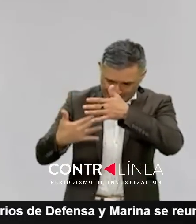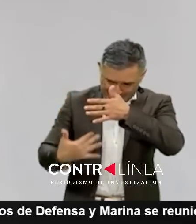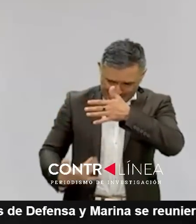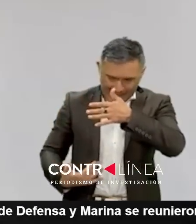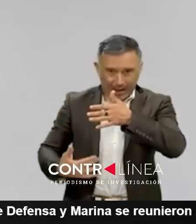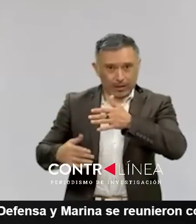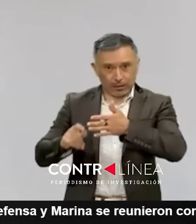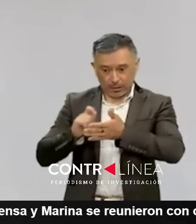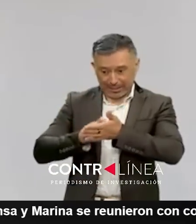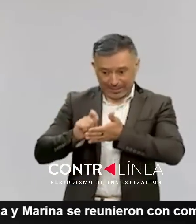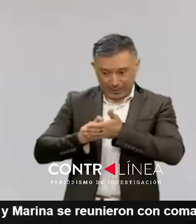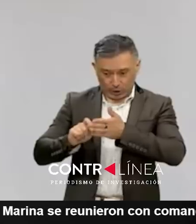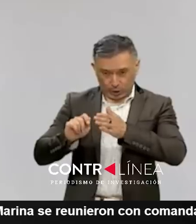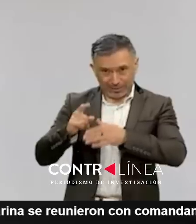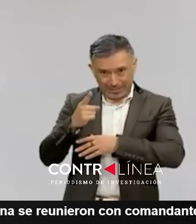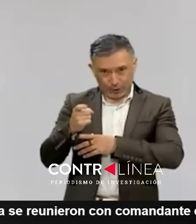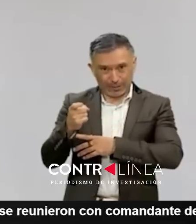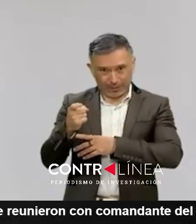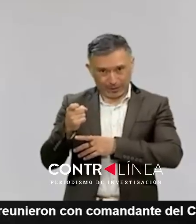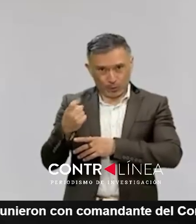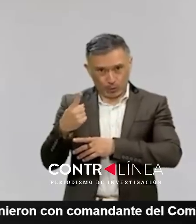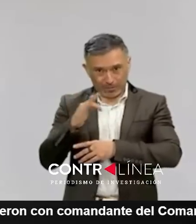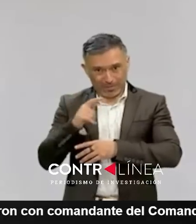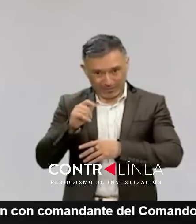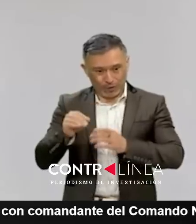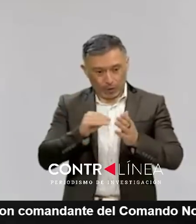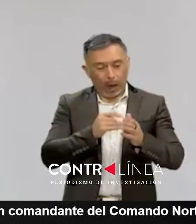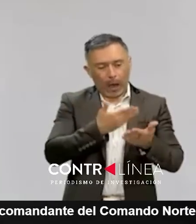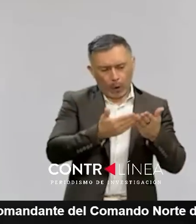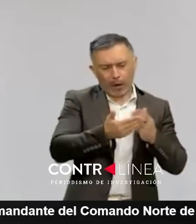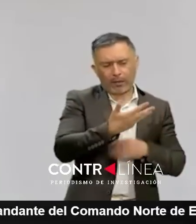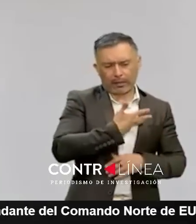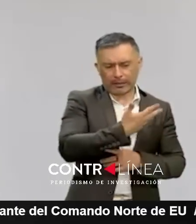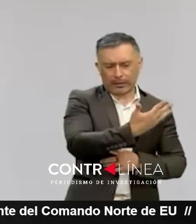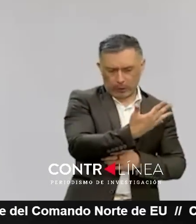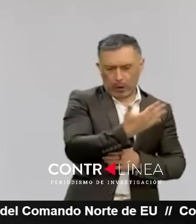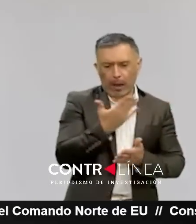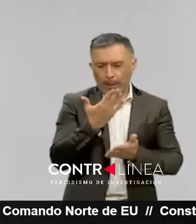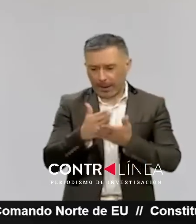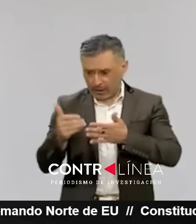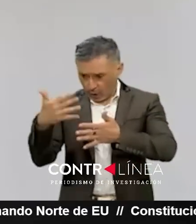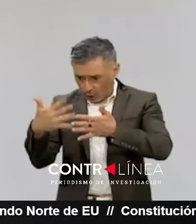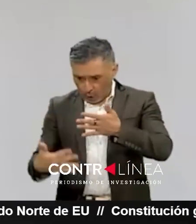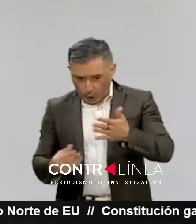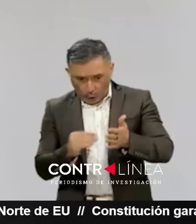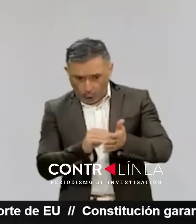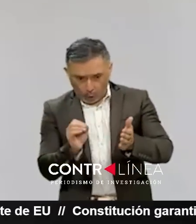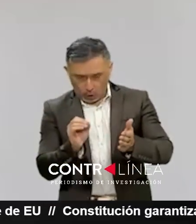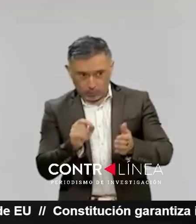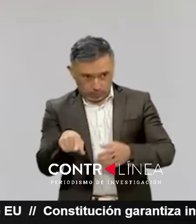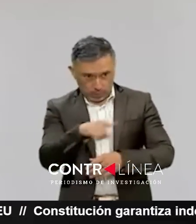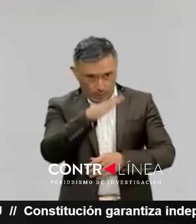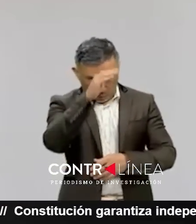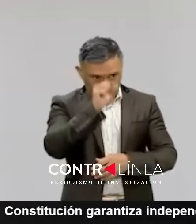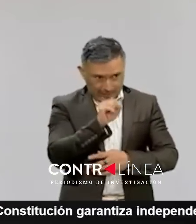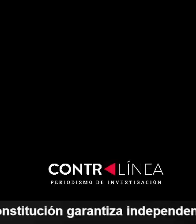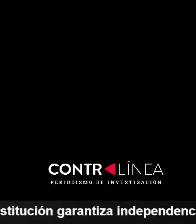mismos términos que están los ya incluidos en el presente proyecto de acuerdo. Muchas